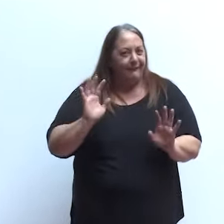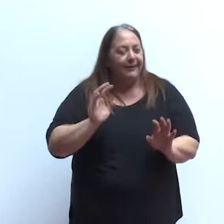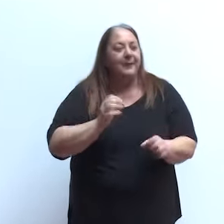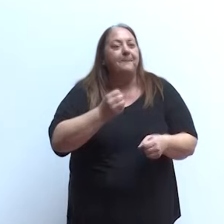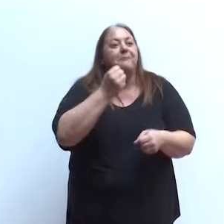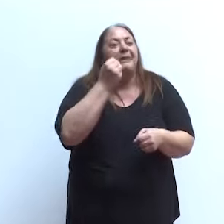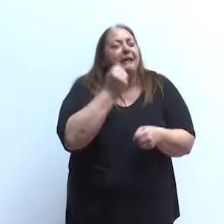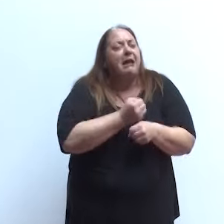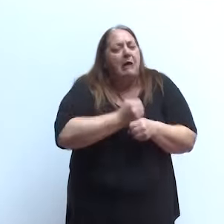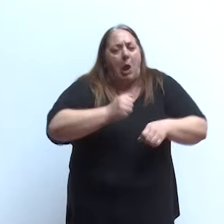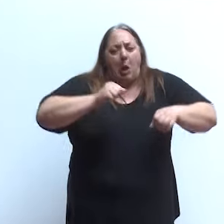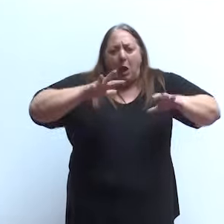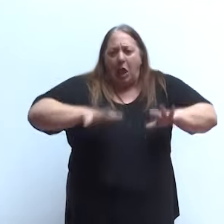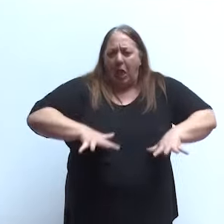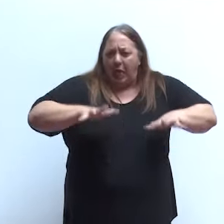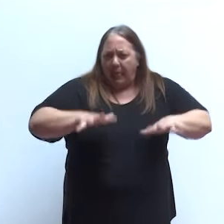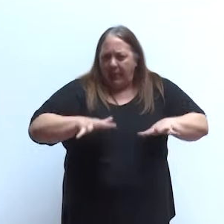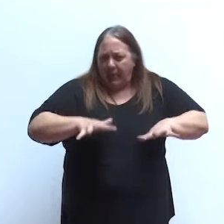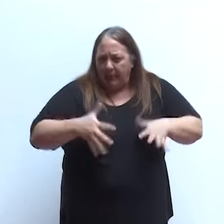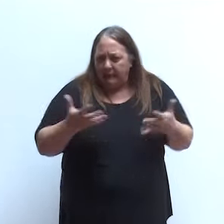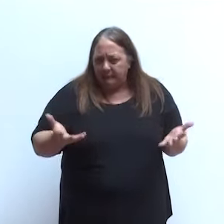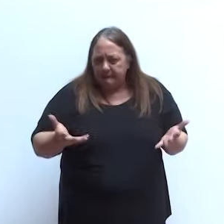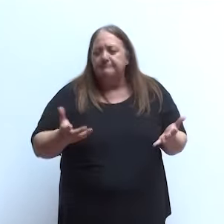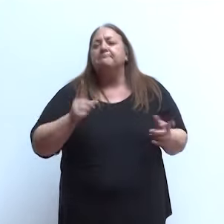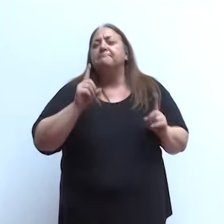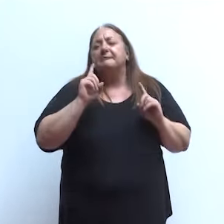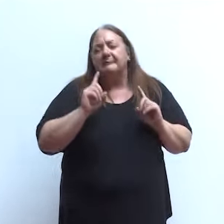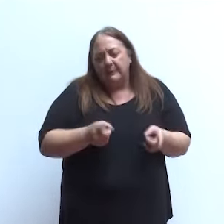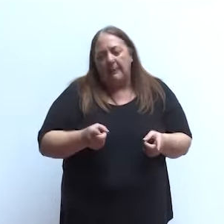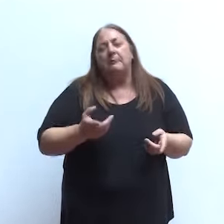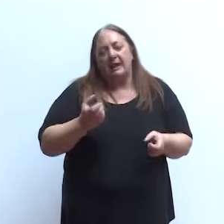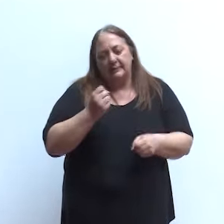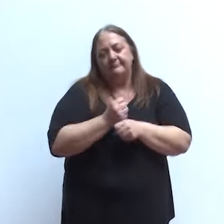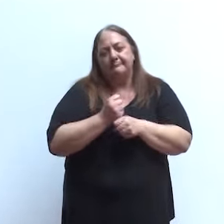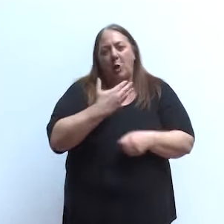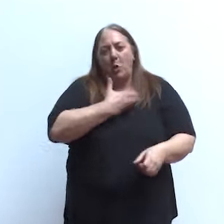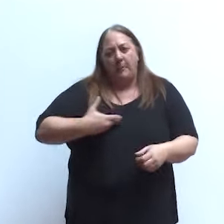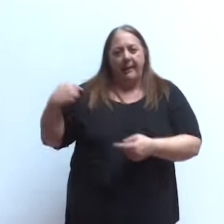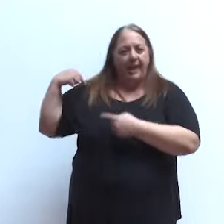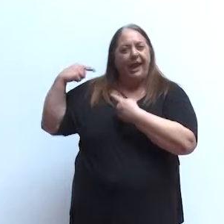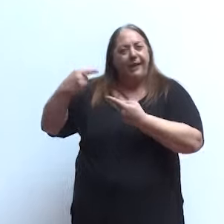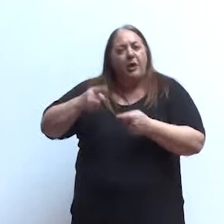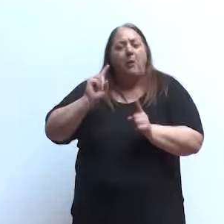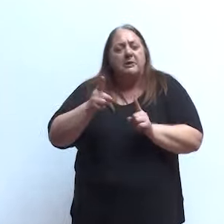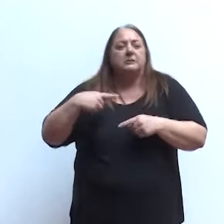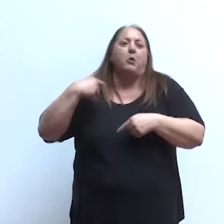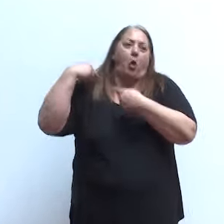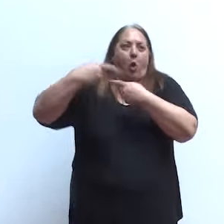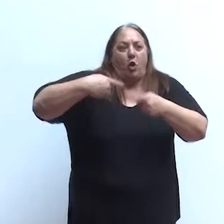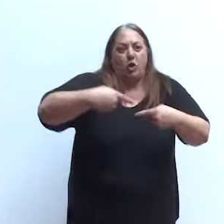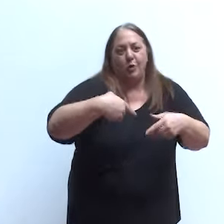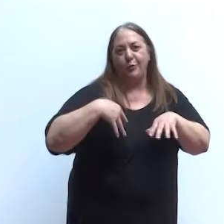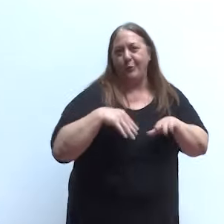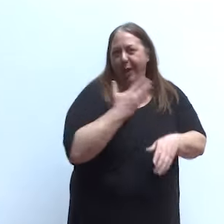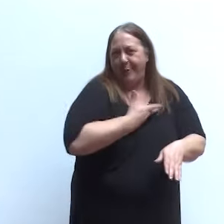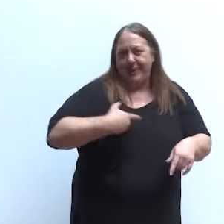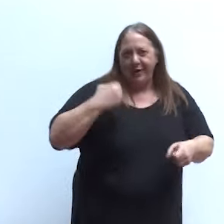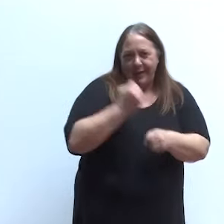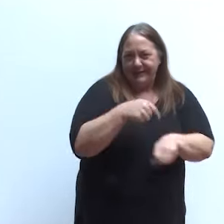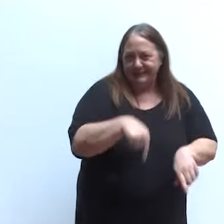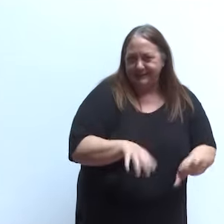o los trabajos de también estuvieron al orden del día y siguieron también expandiéndose continuó creciendo el consumo también el